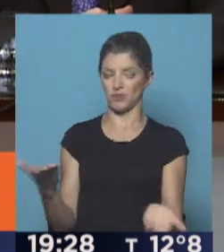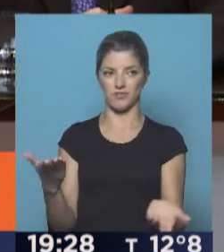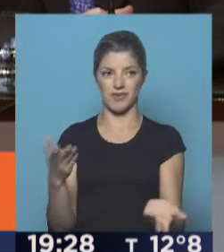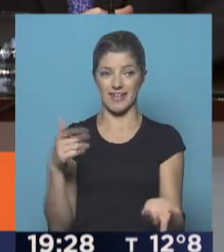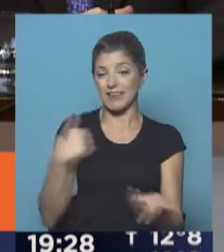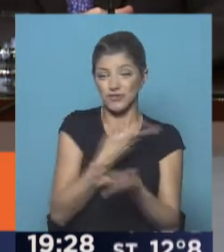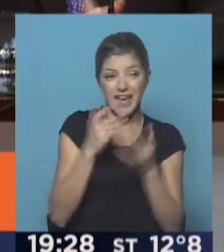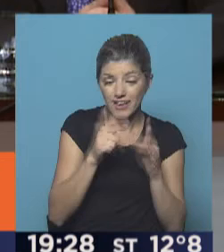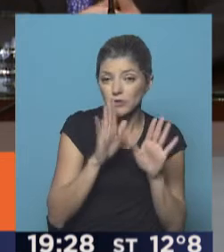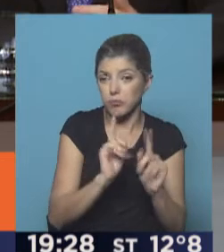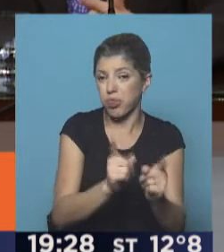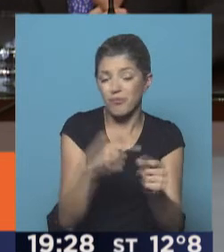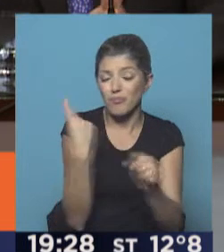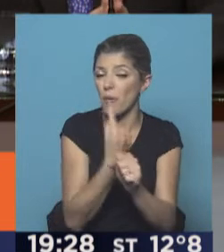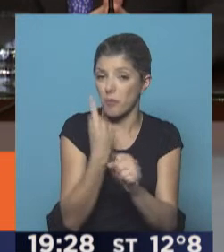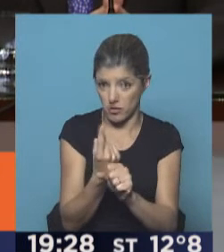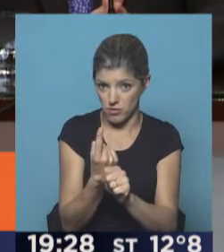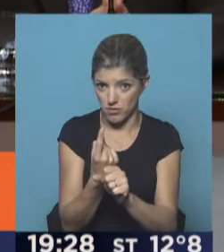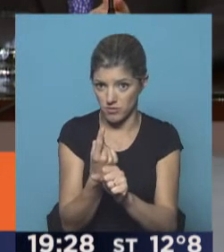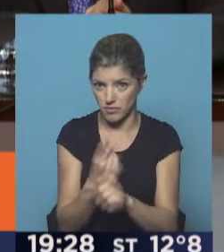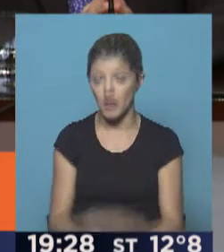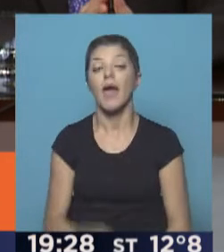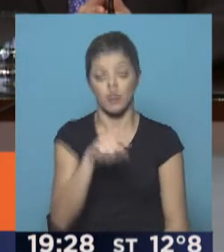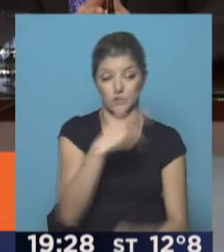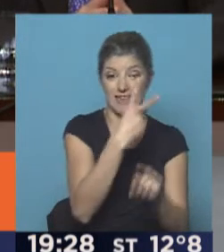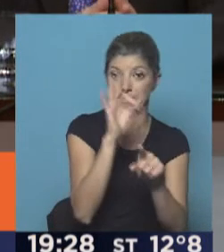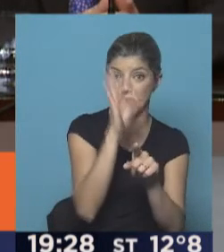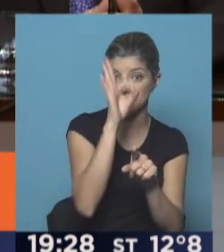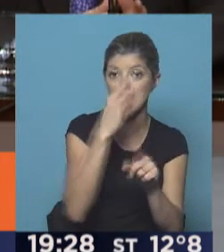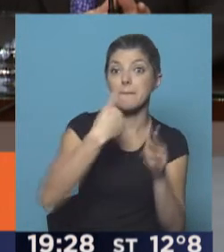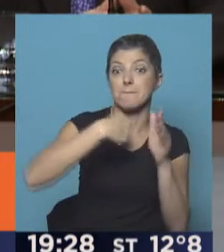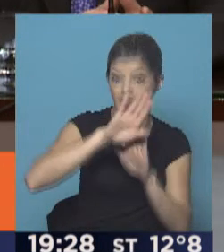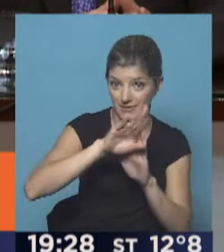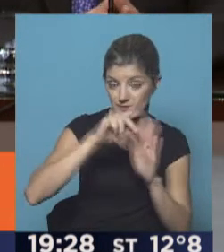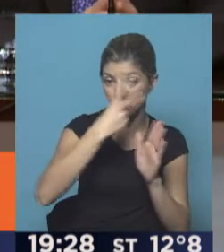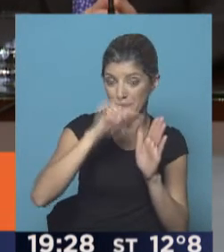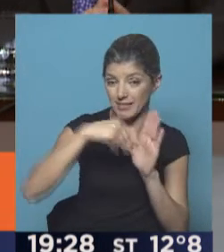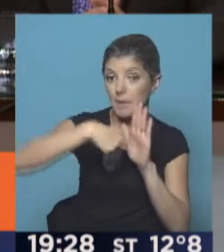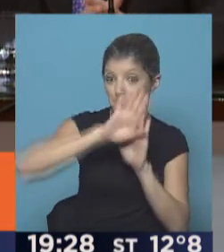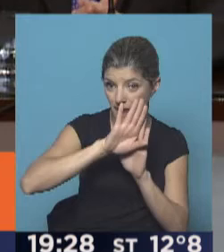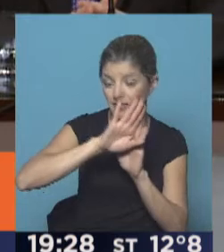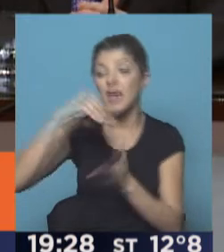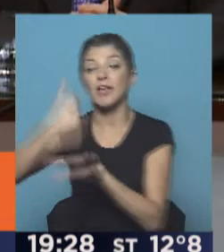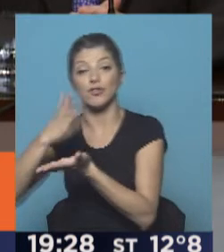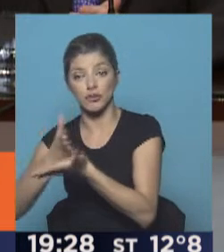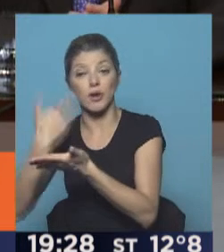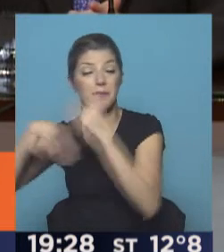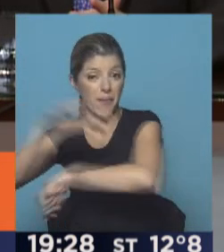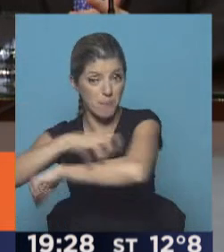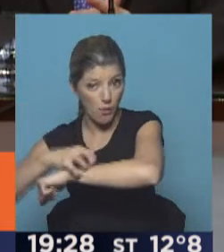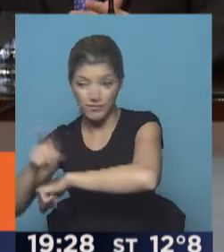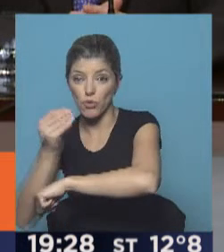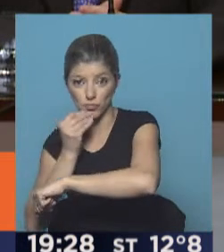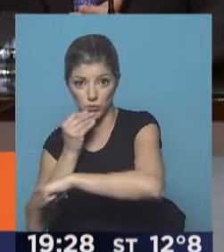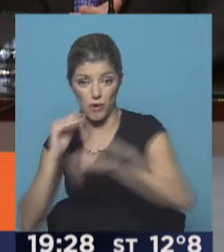sustentable. Entonces, tenemos un margen entre ese 20 veces más y lo que consumen los sectores más vulnerables